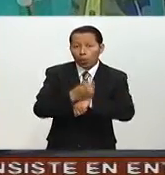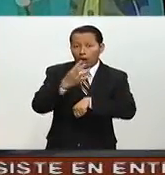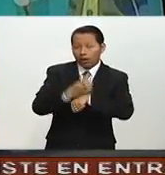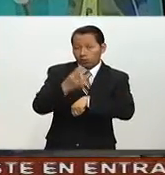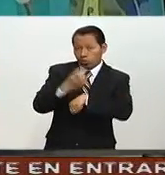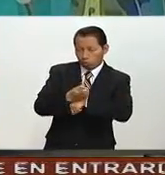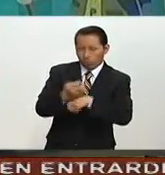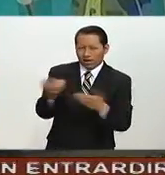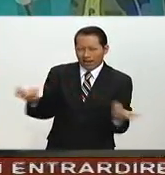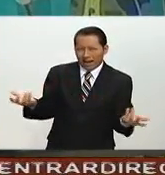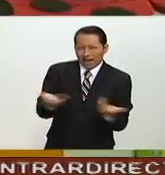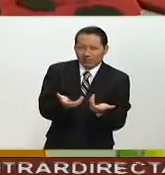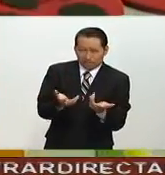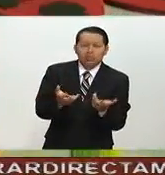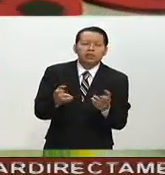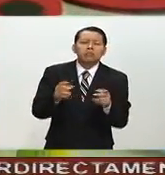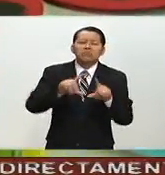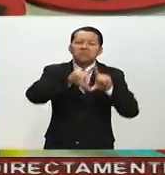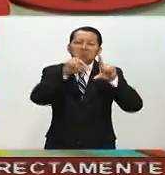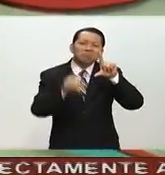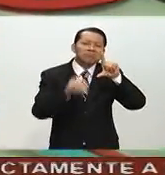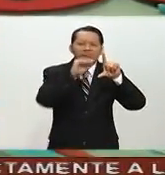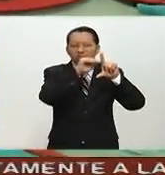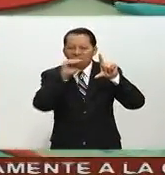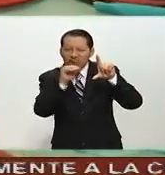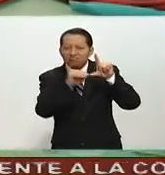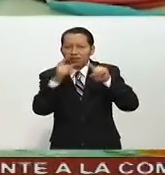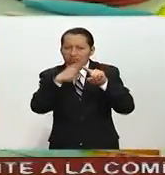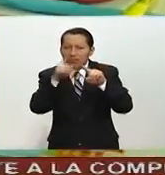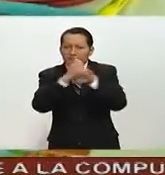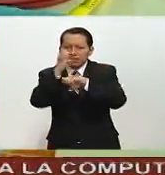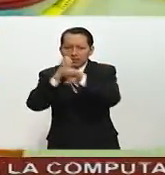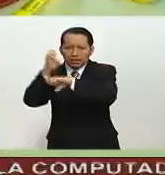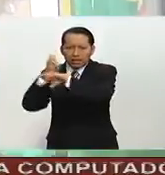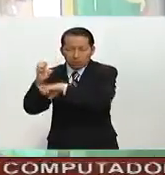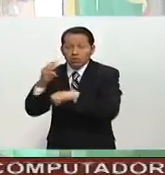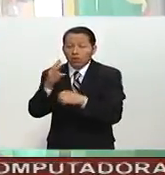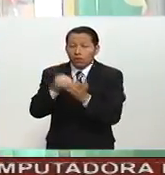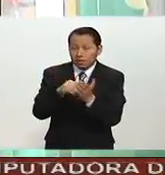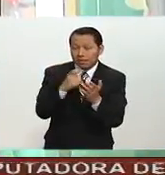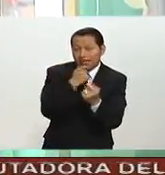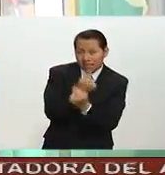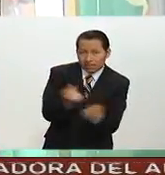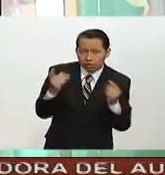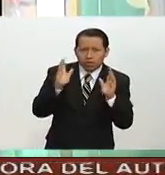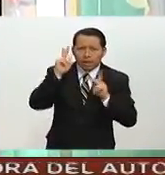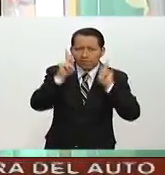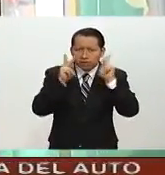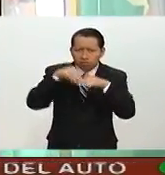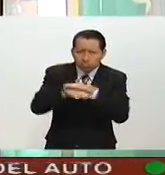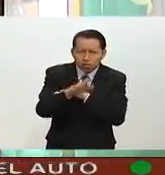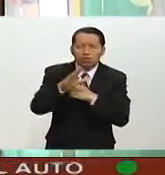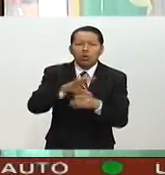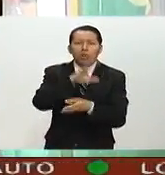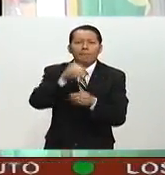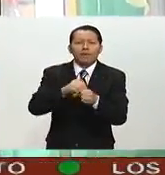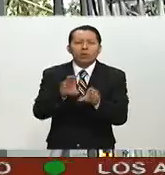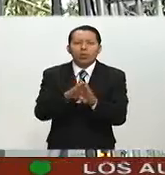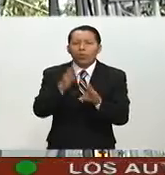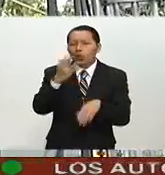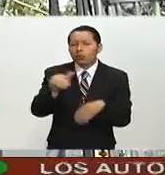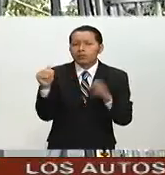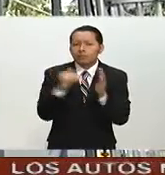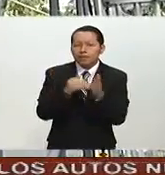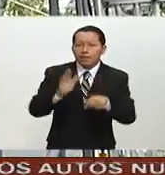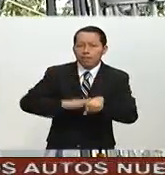pretende recorrer toda la República. A la fecha, más de 25,000 niños han podido visitar esta ludoteca y se calcula que en su recorrido 10,000